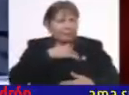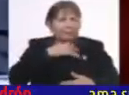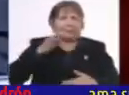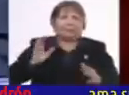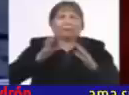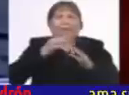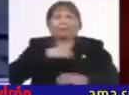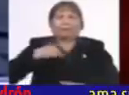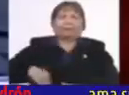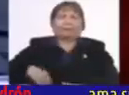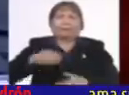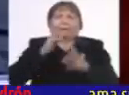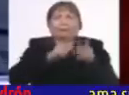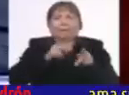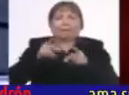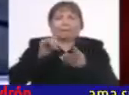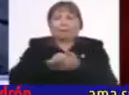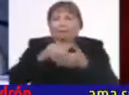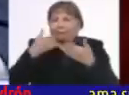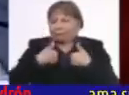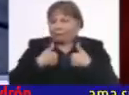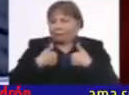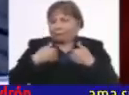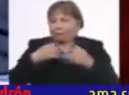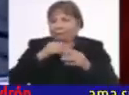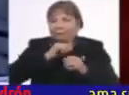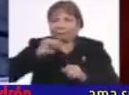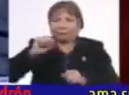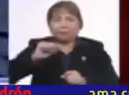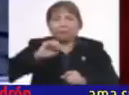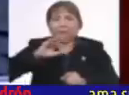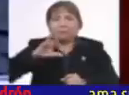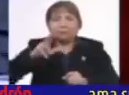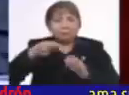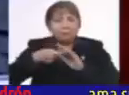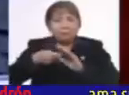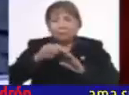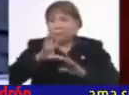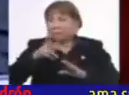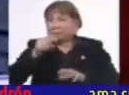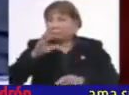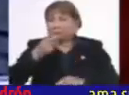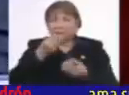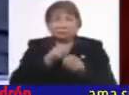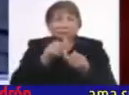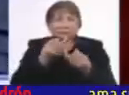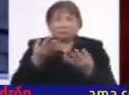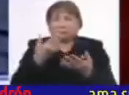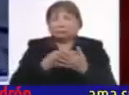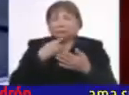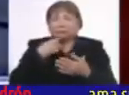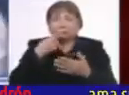consejo de ministros el plan que tenía en la lucha contra la inseguridad y también precisa y debo decir